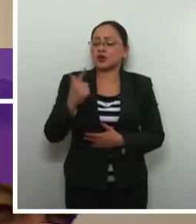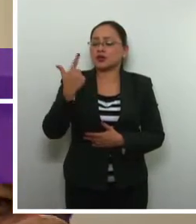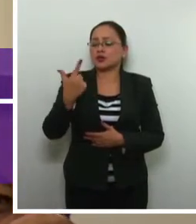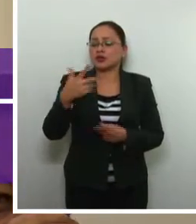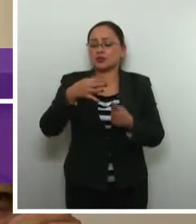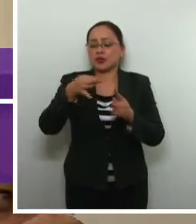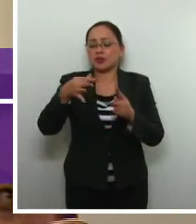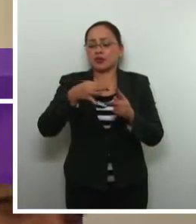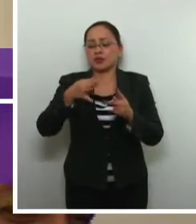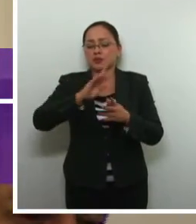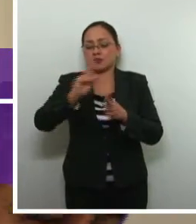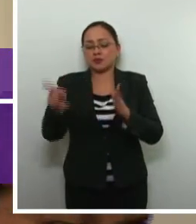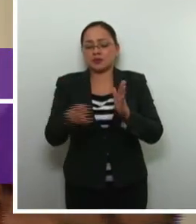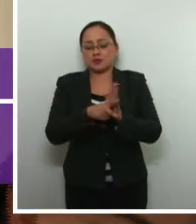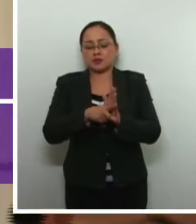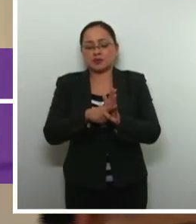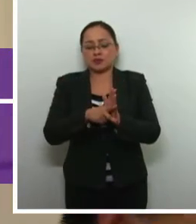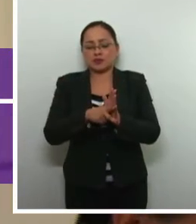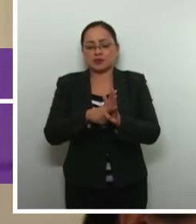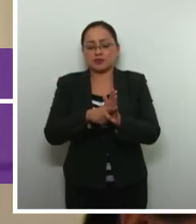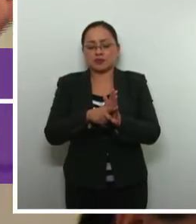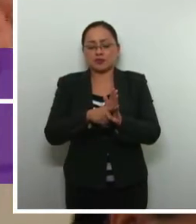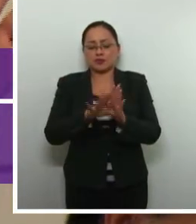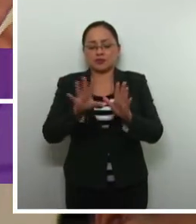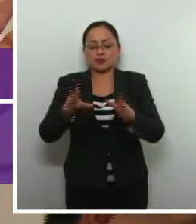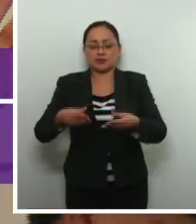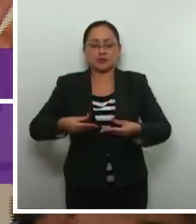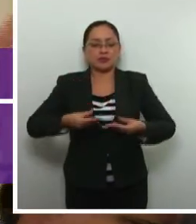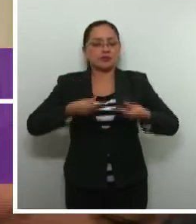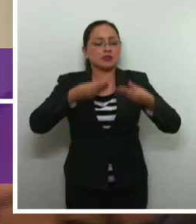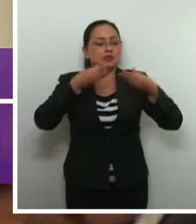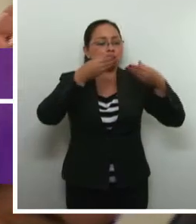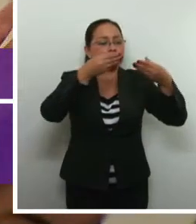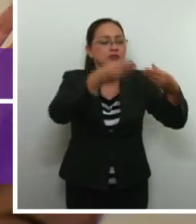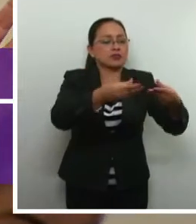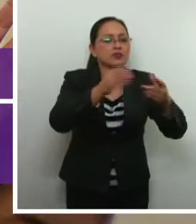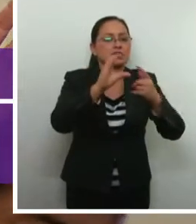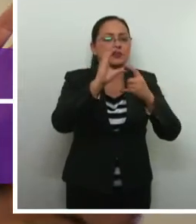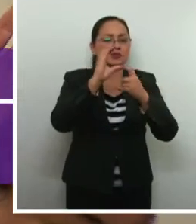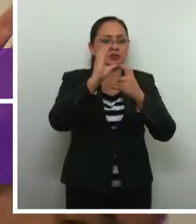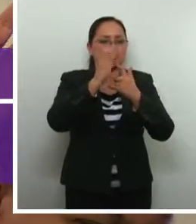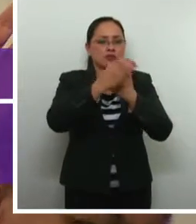reservas se remiten de nuevo a la comisión